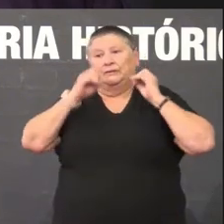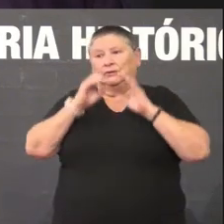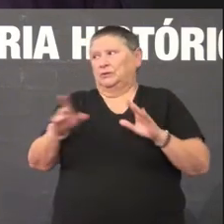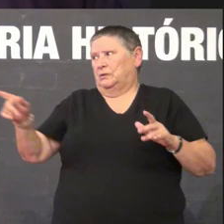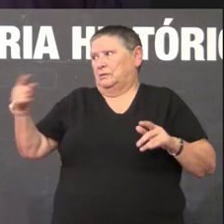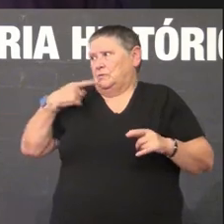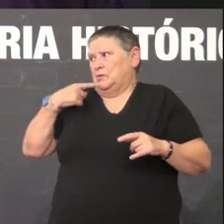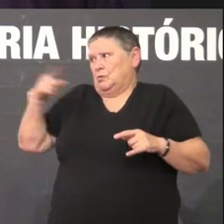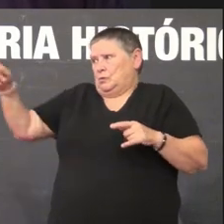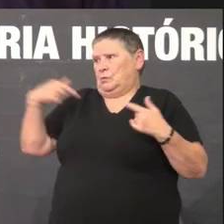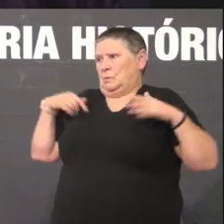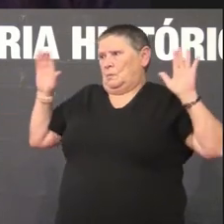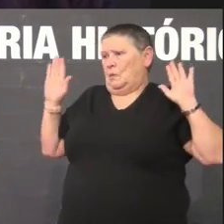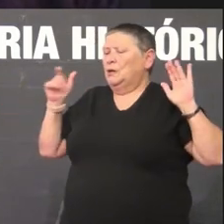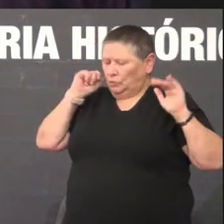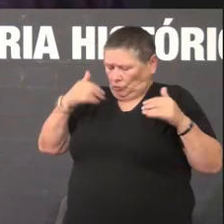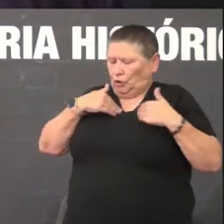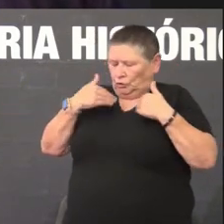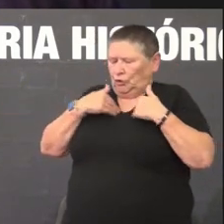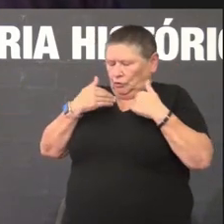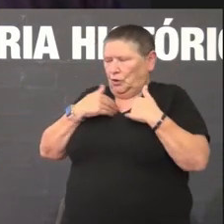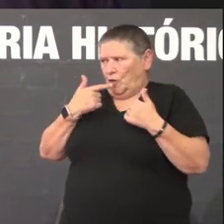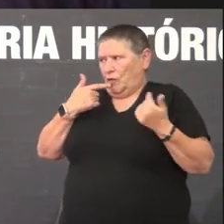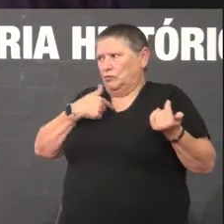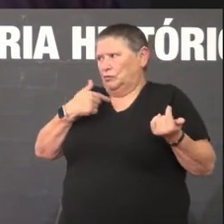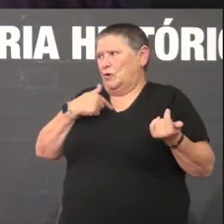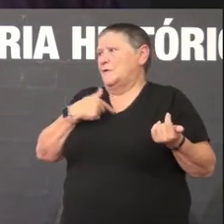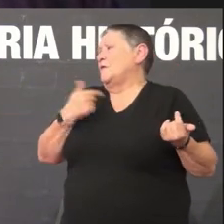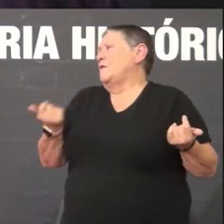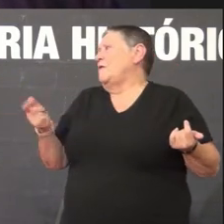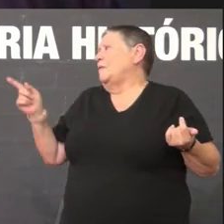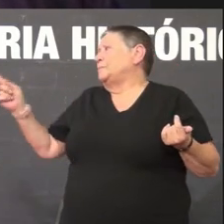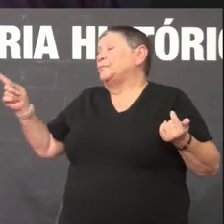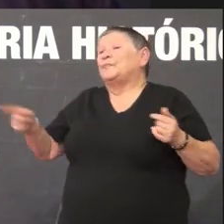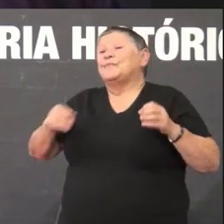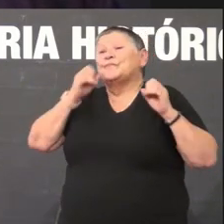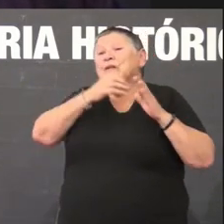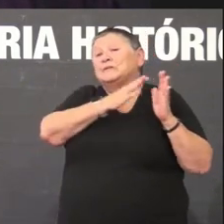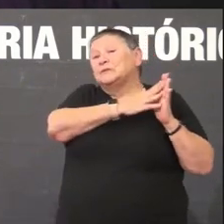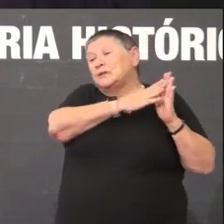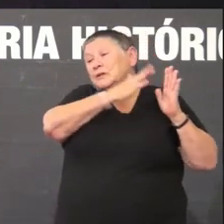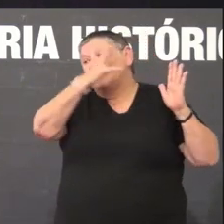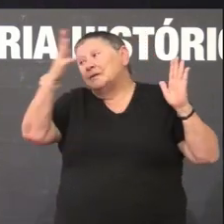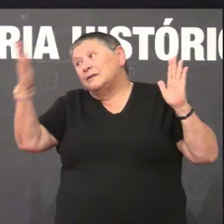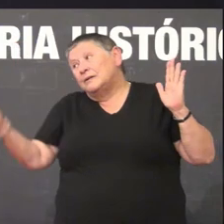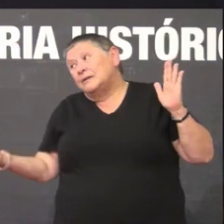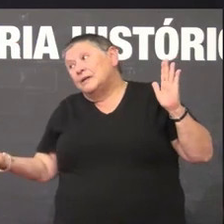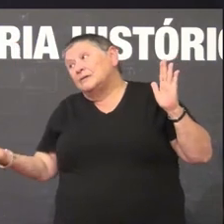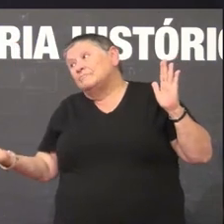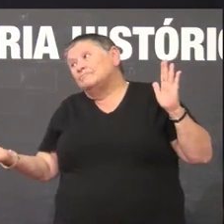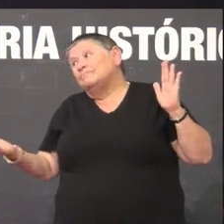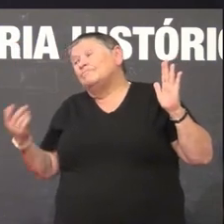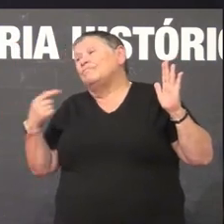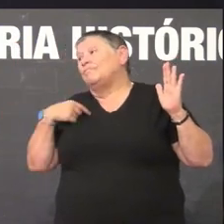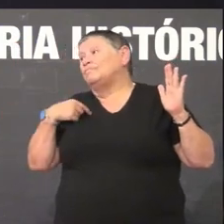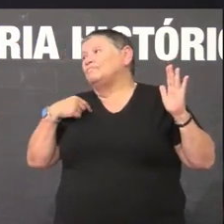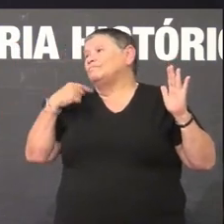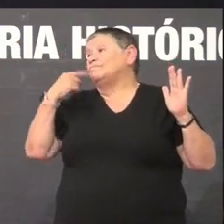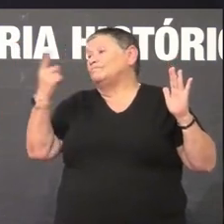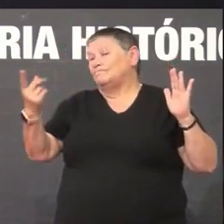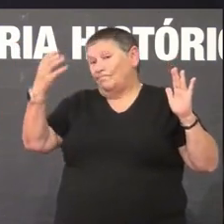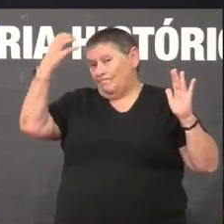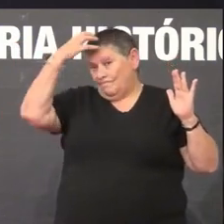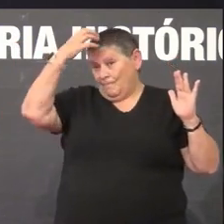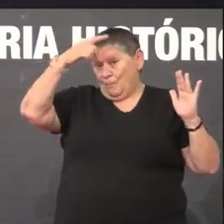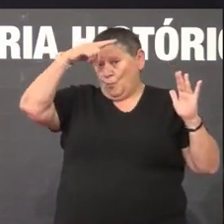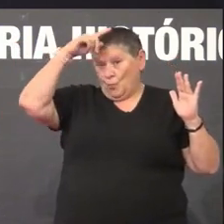dicho. Lo digo yo, lo digo yo. Eso lo has dicho tú. Es decir, en la narración de la historia que os he hecho del rey Juan